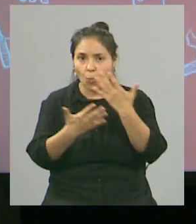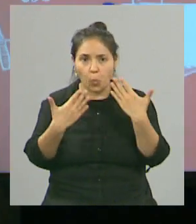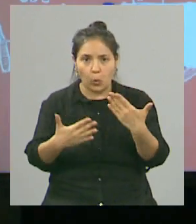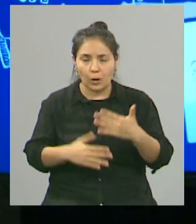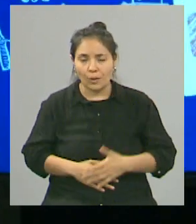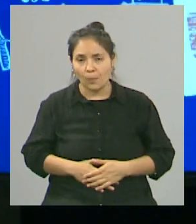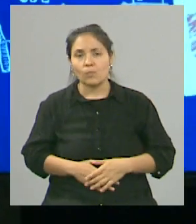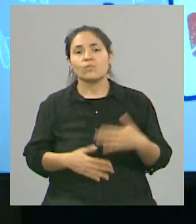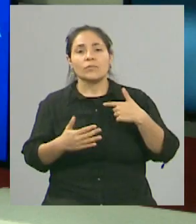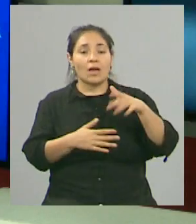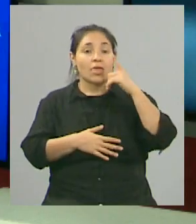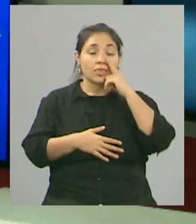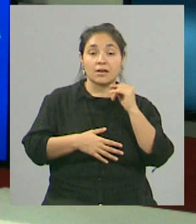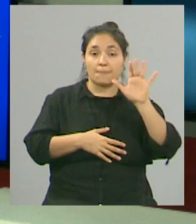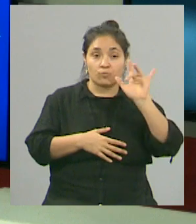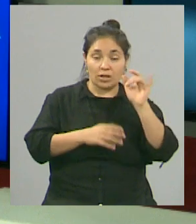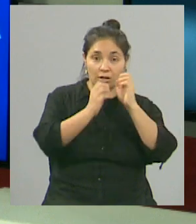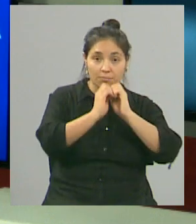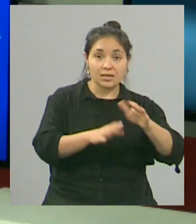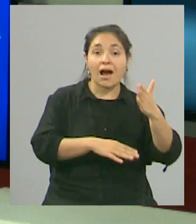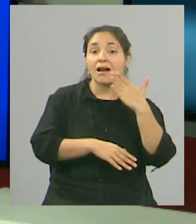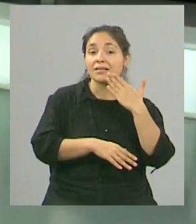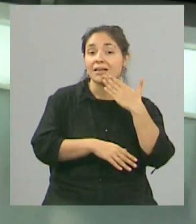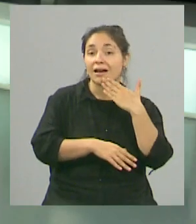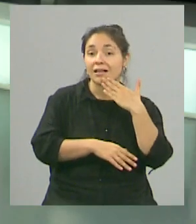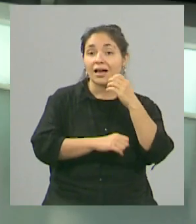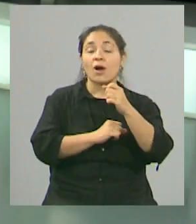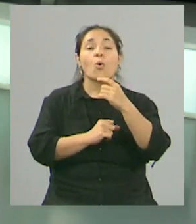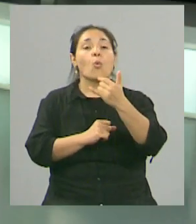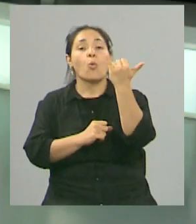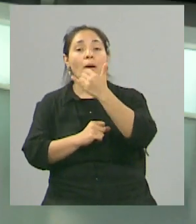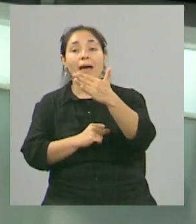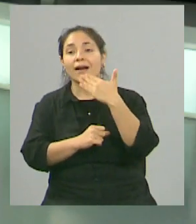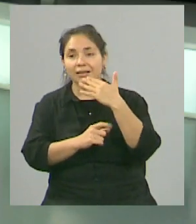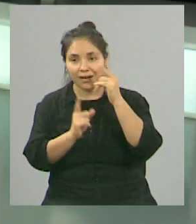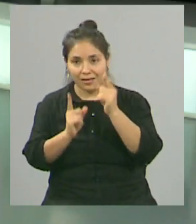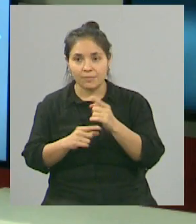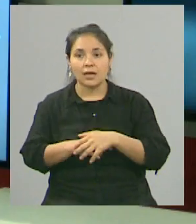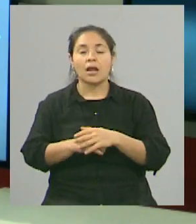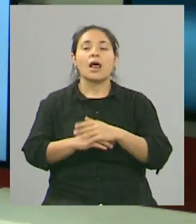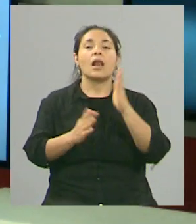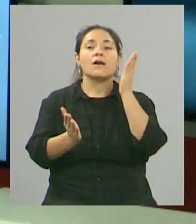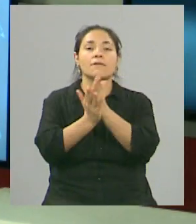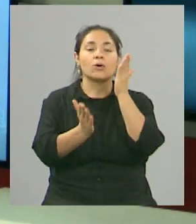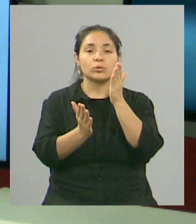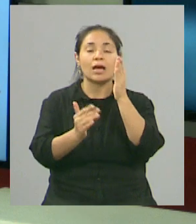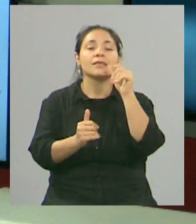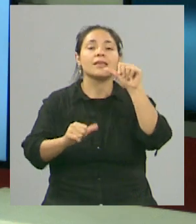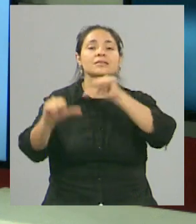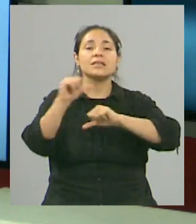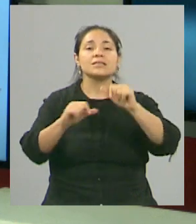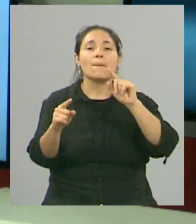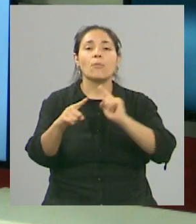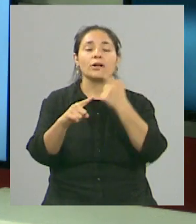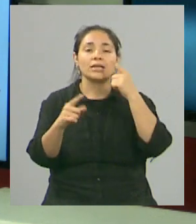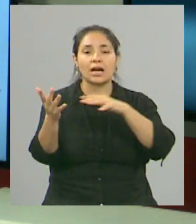esto comienza el día miércoles, es durante la tarde. Miércoles en la tarde y jueves en la tarde. En la tarde, en la Facultad de Ciencias Políticas y Sociales. Y